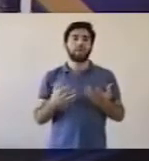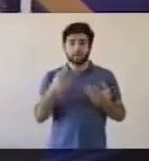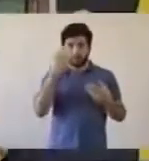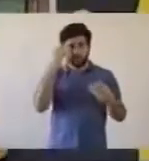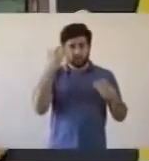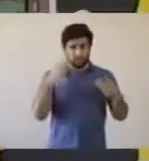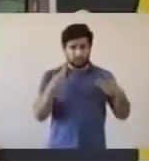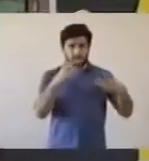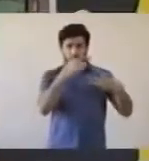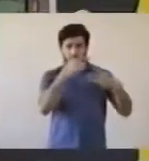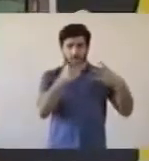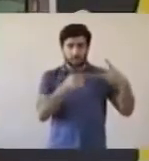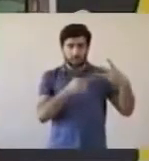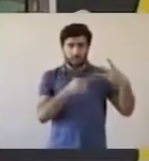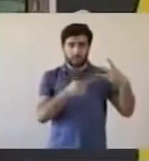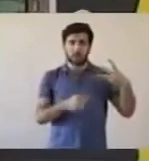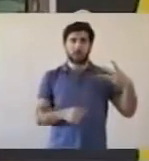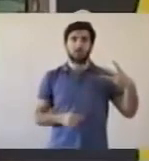Gallina.